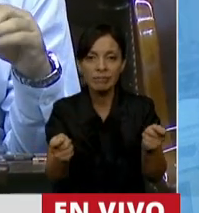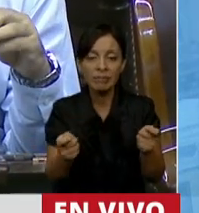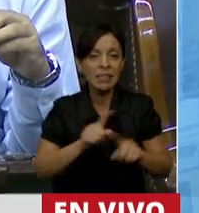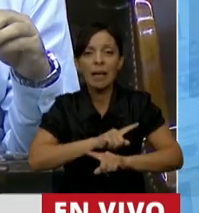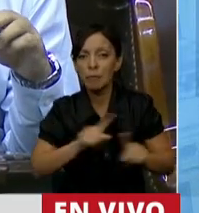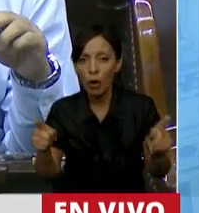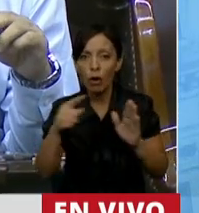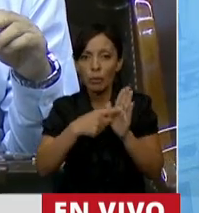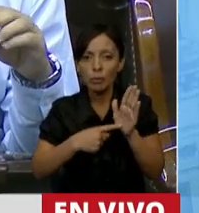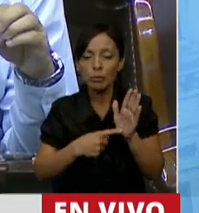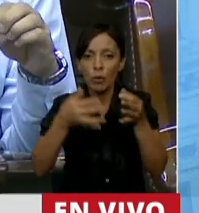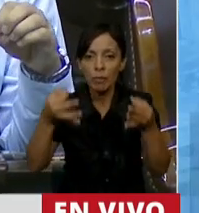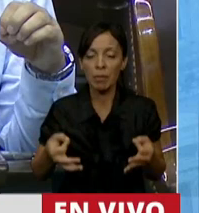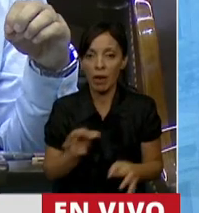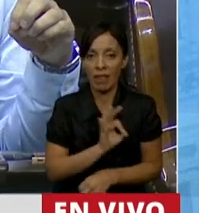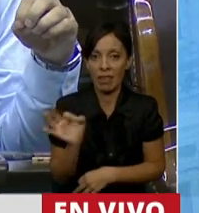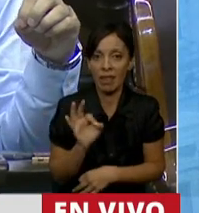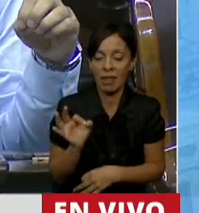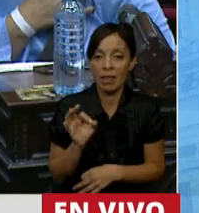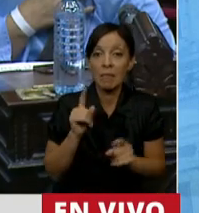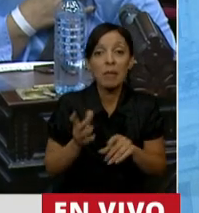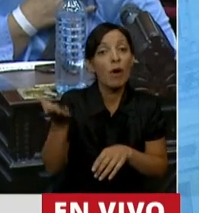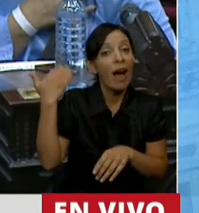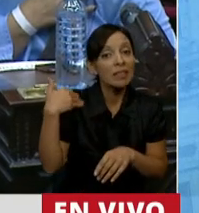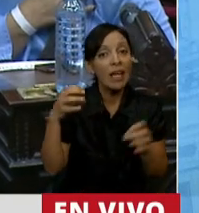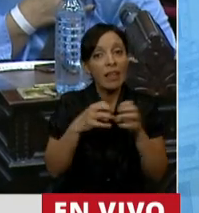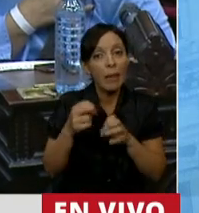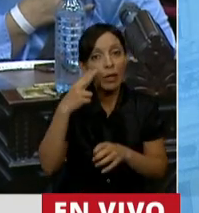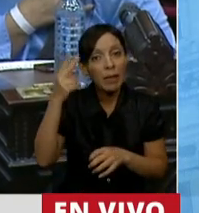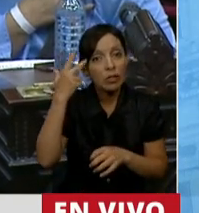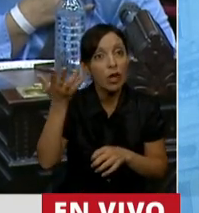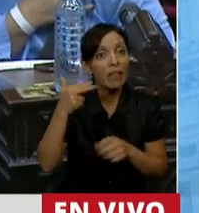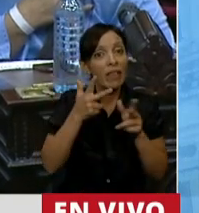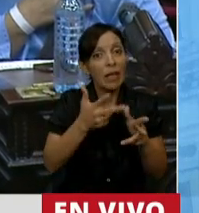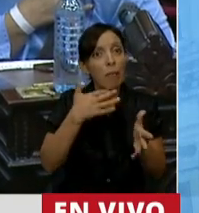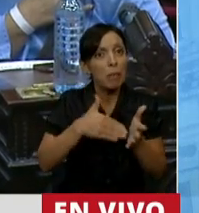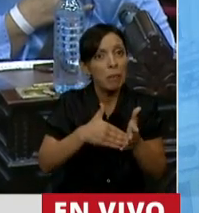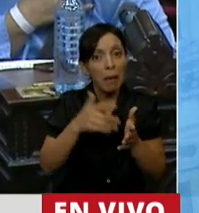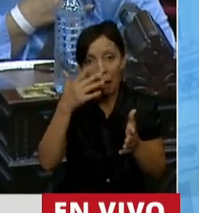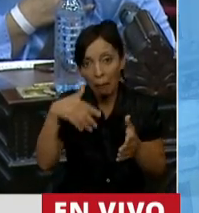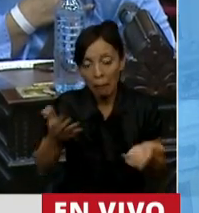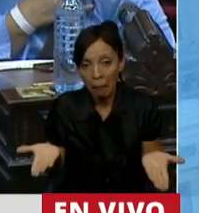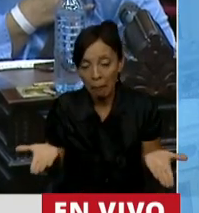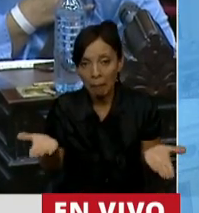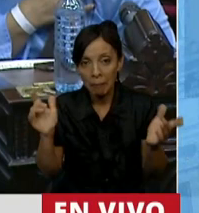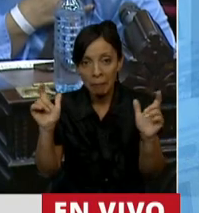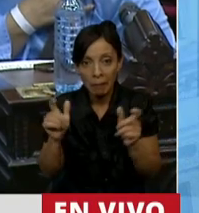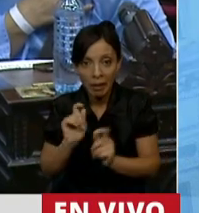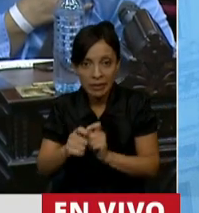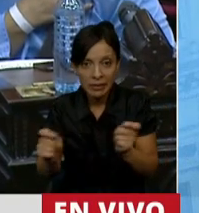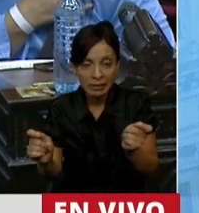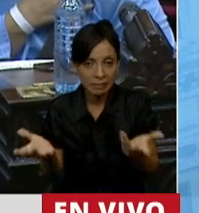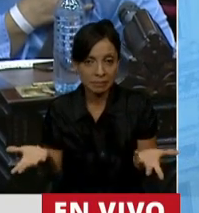puntos de coincidencia en los cuales luego de ese debate nos encontramos. El derecho evidentemente es una construcción